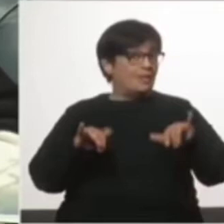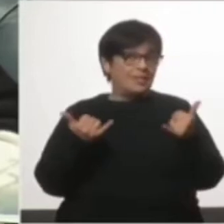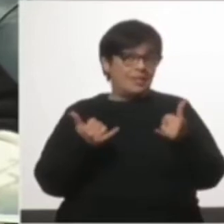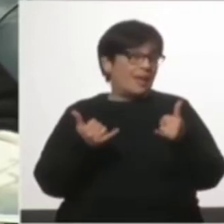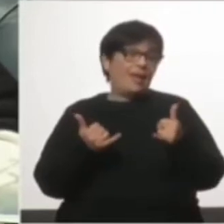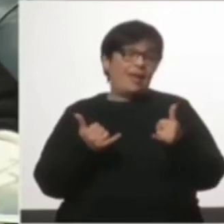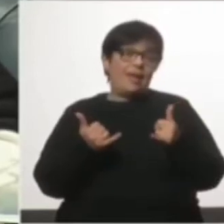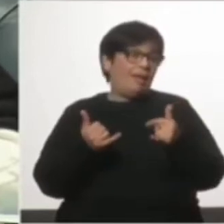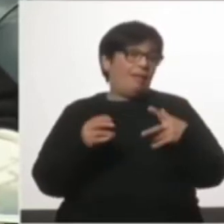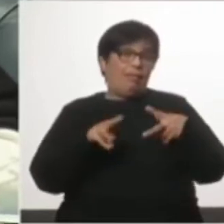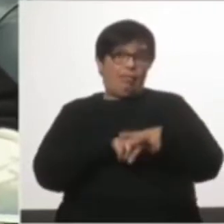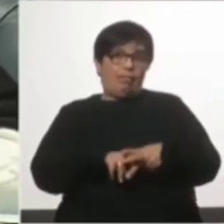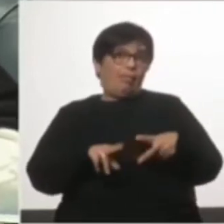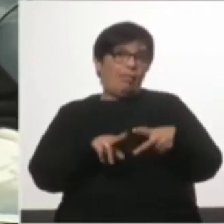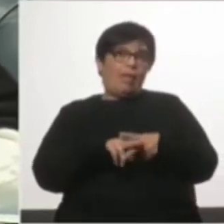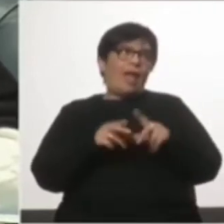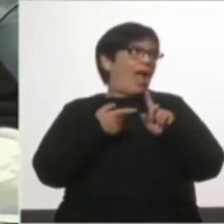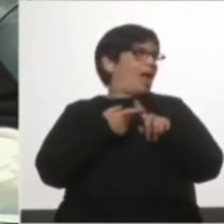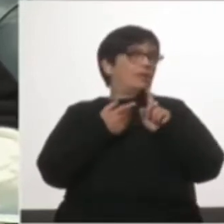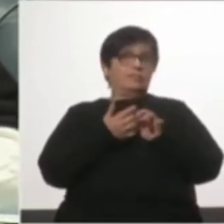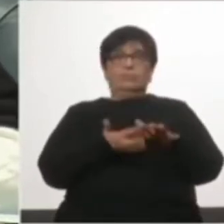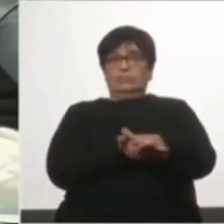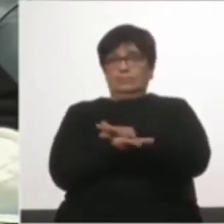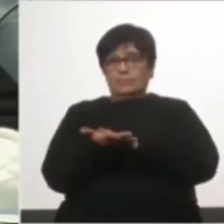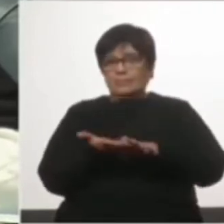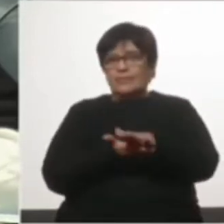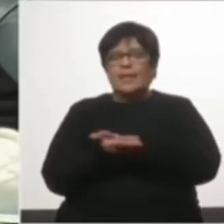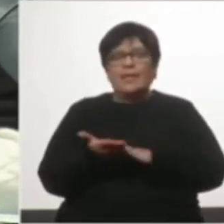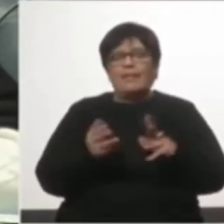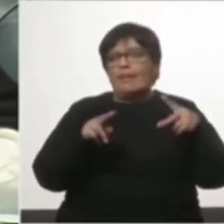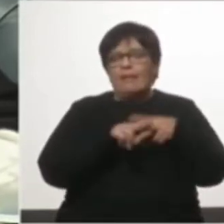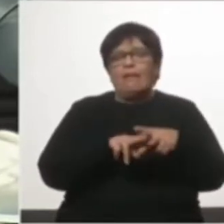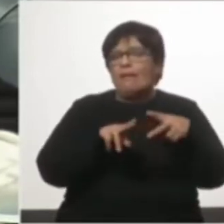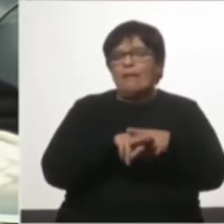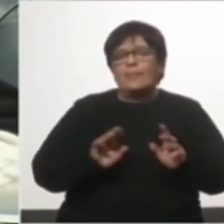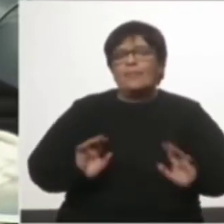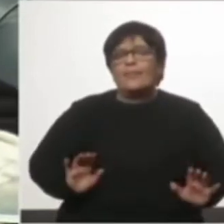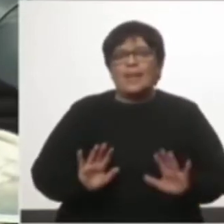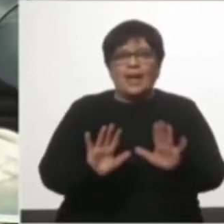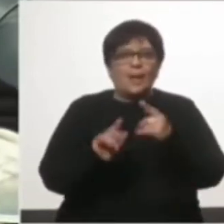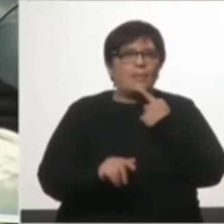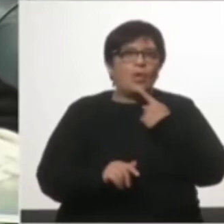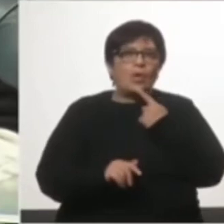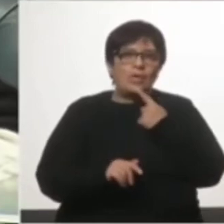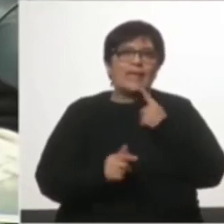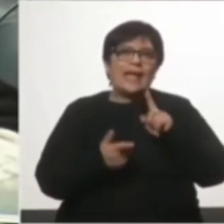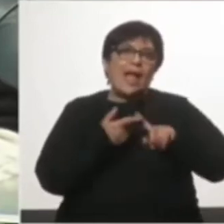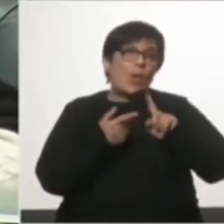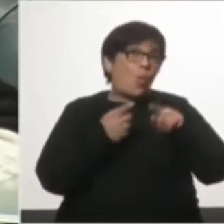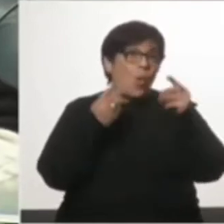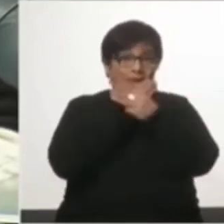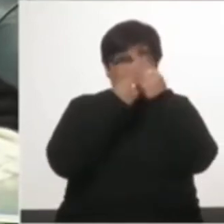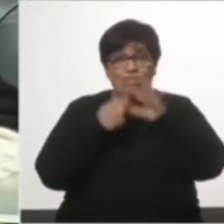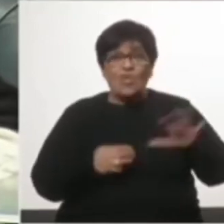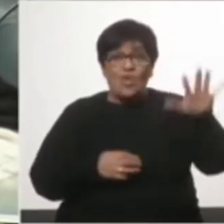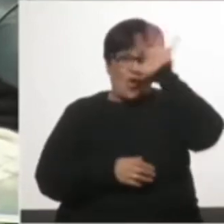todo posible consenso en el tema, impidiendo la construcción de una política de acuerdo nacional, algo que yo